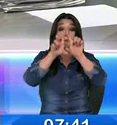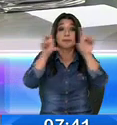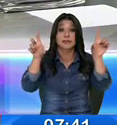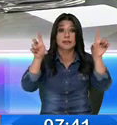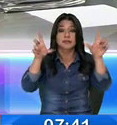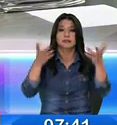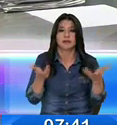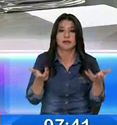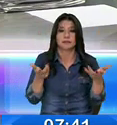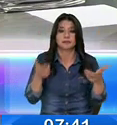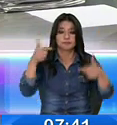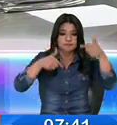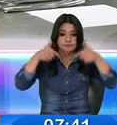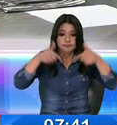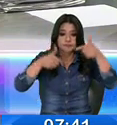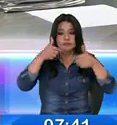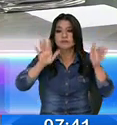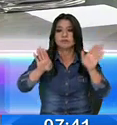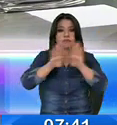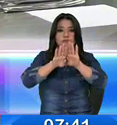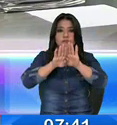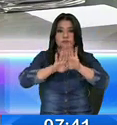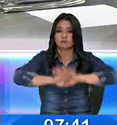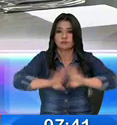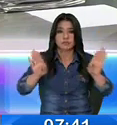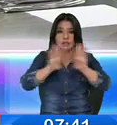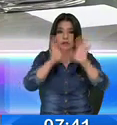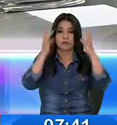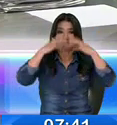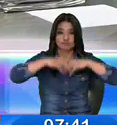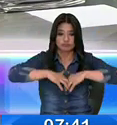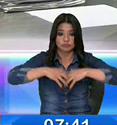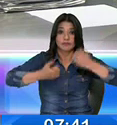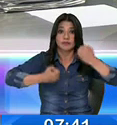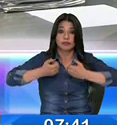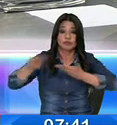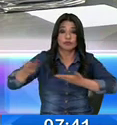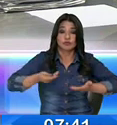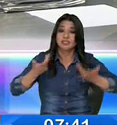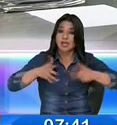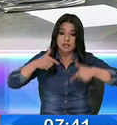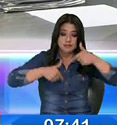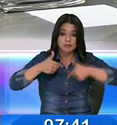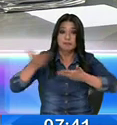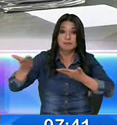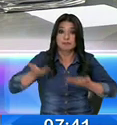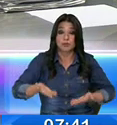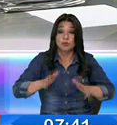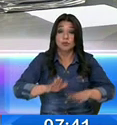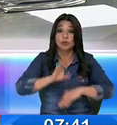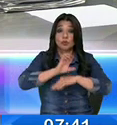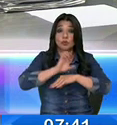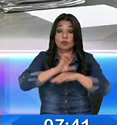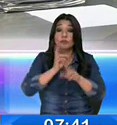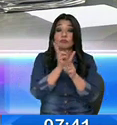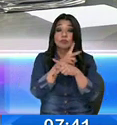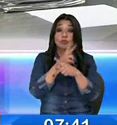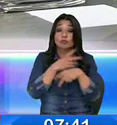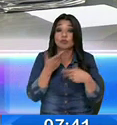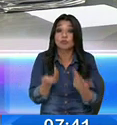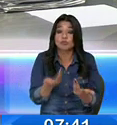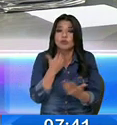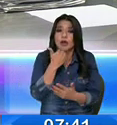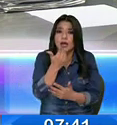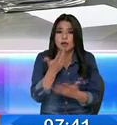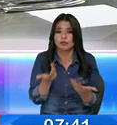ensambladoras que generaban empleos cerraron y ahora todos los vehículos vienen ensamblados aquí en el país todavía no producimos un chip no